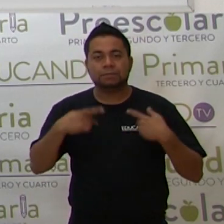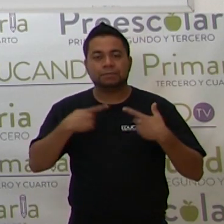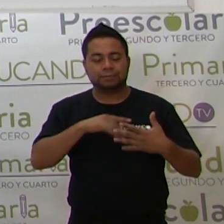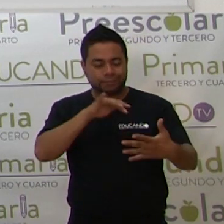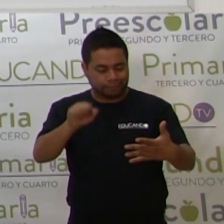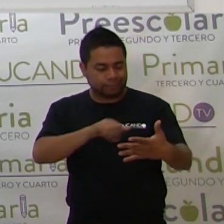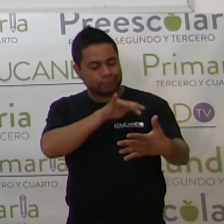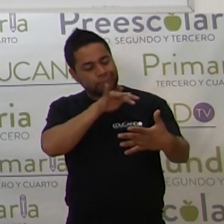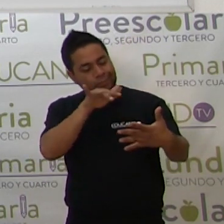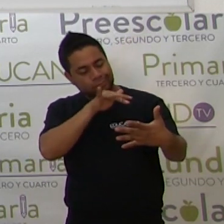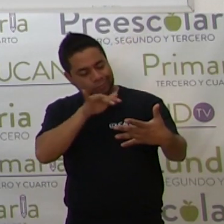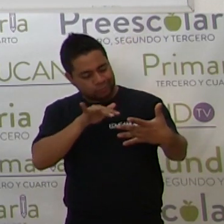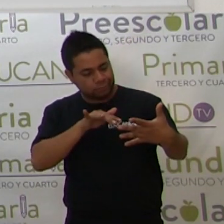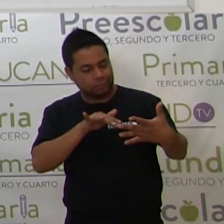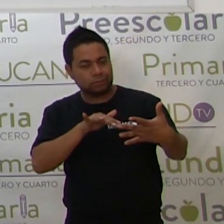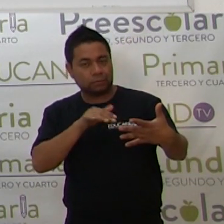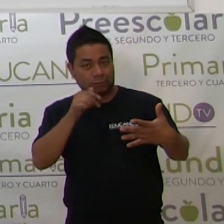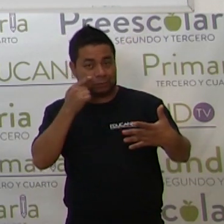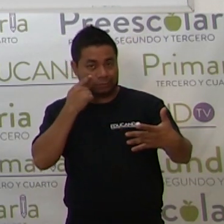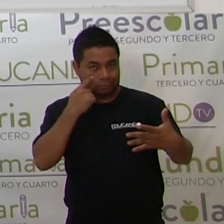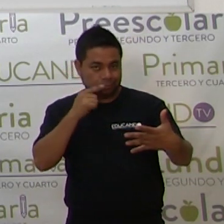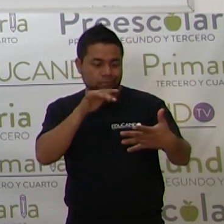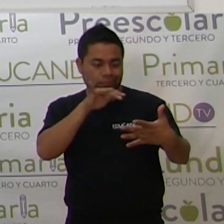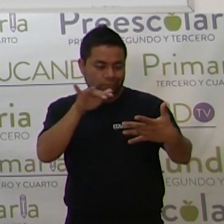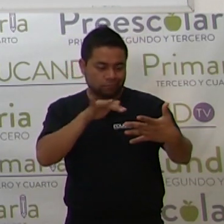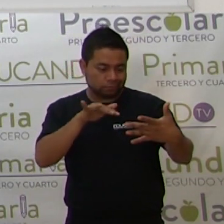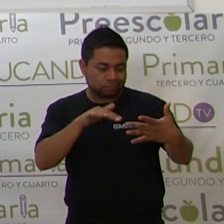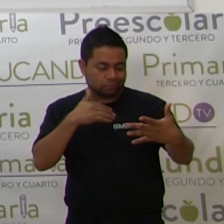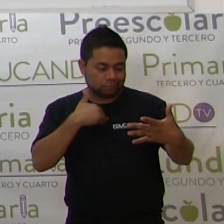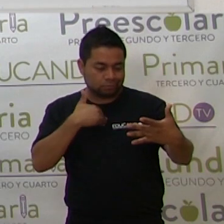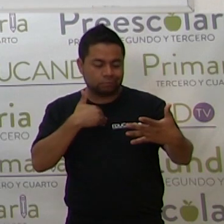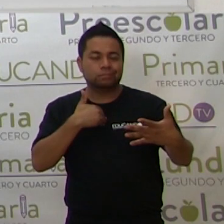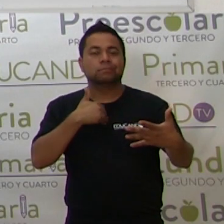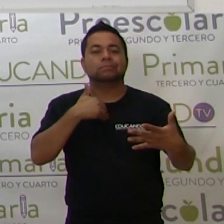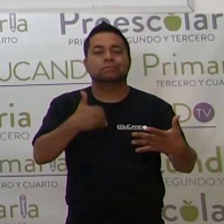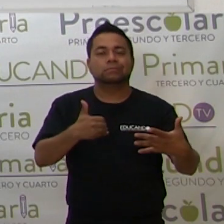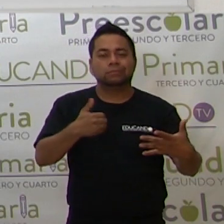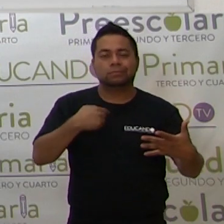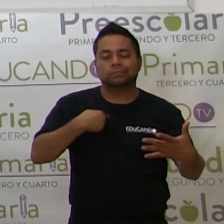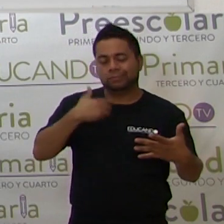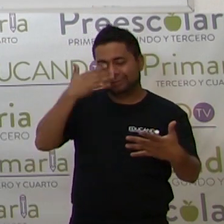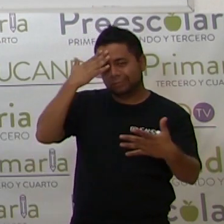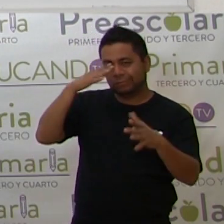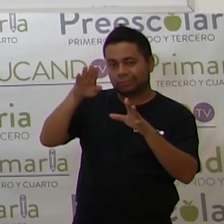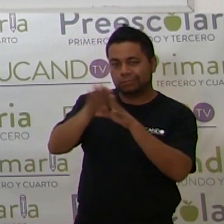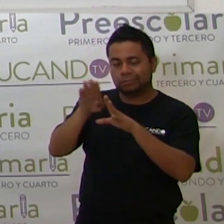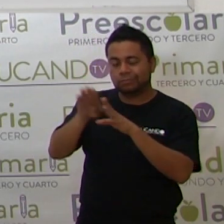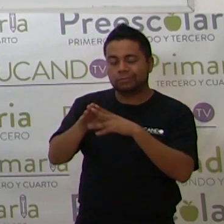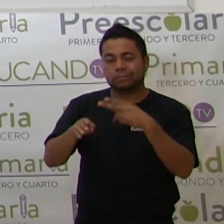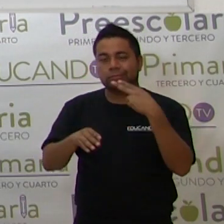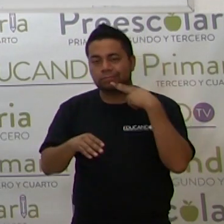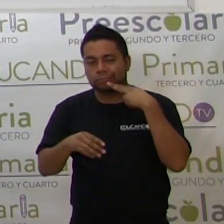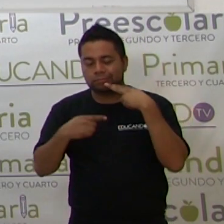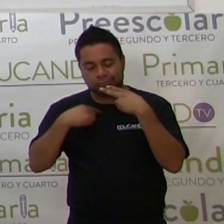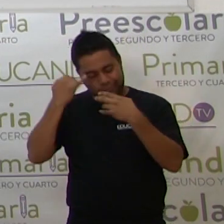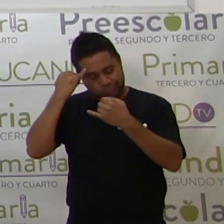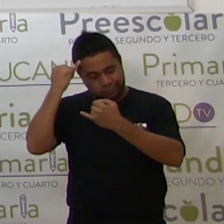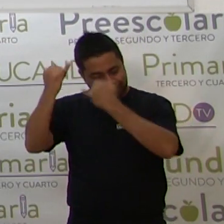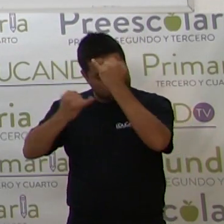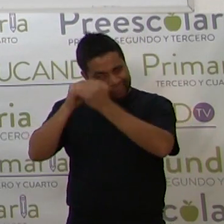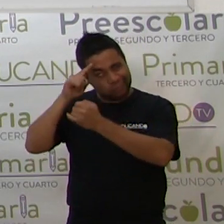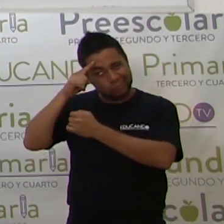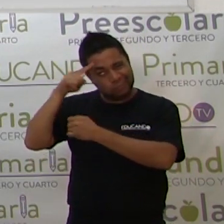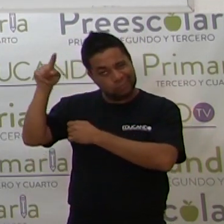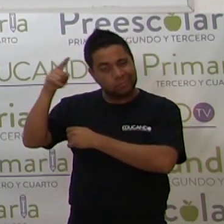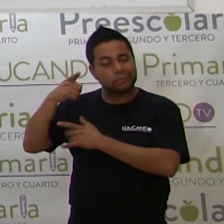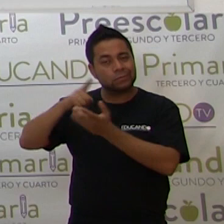la descripción, mucha atención, pueda tener una idea utilizando la imaginación